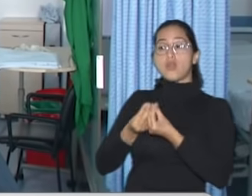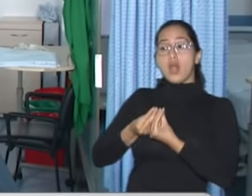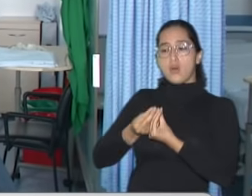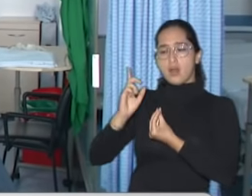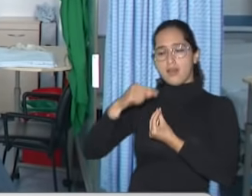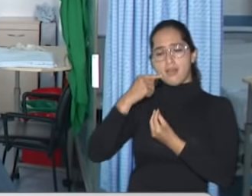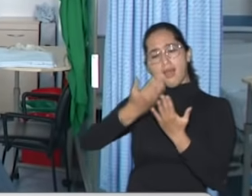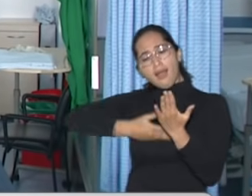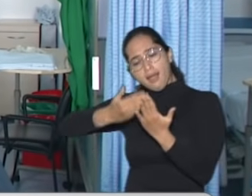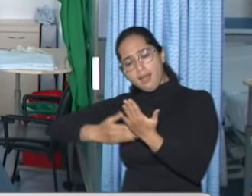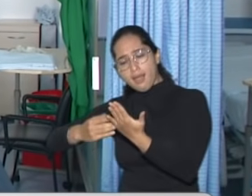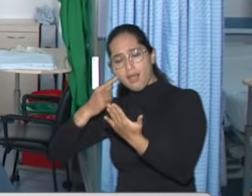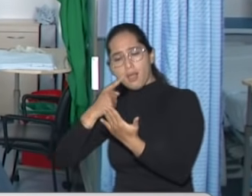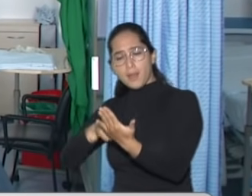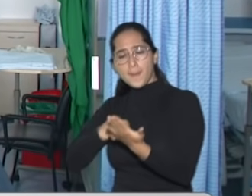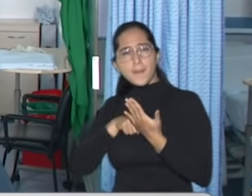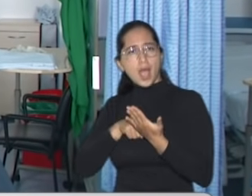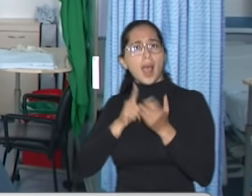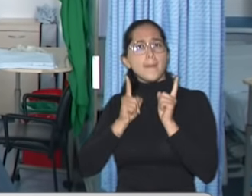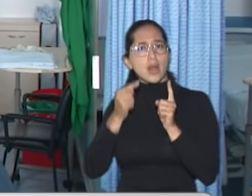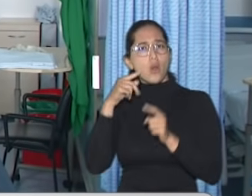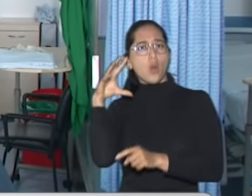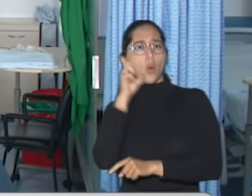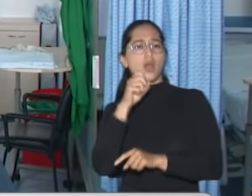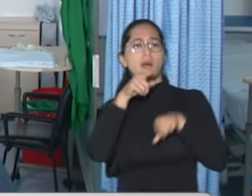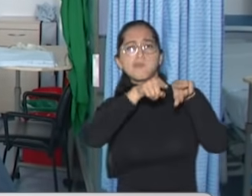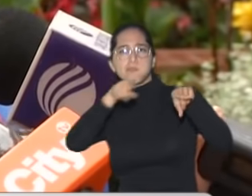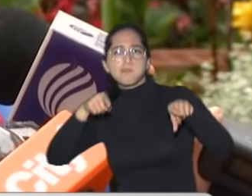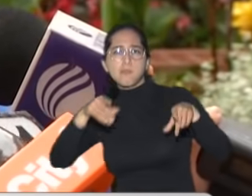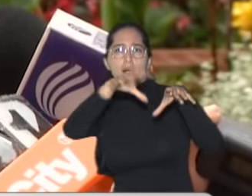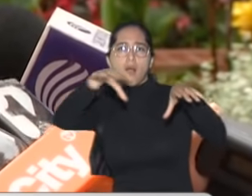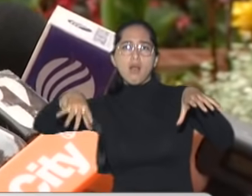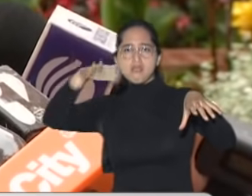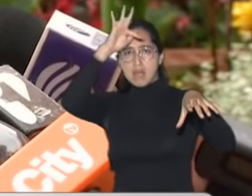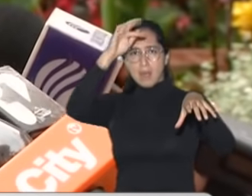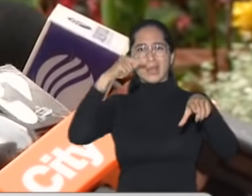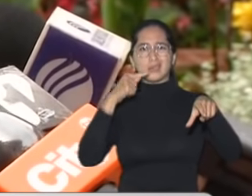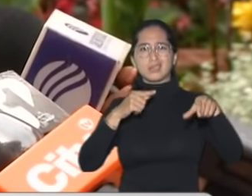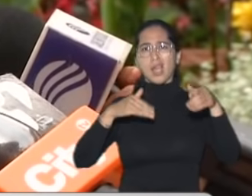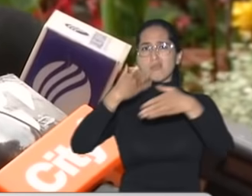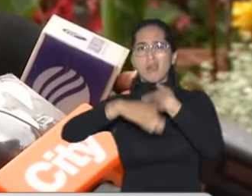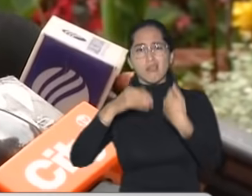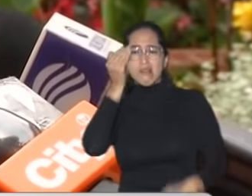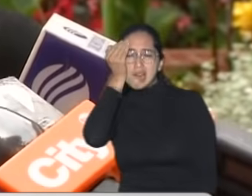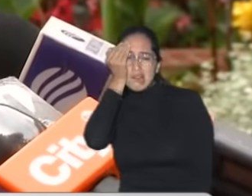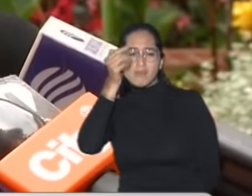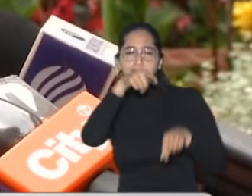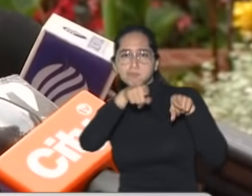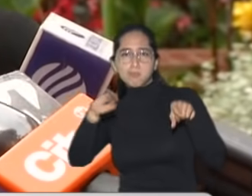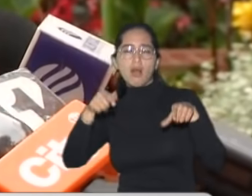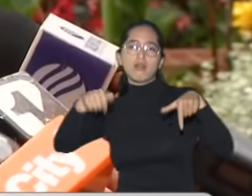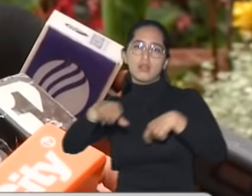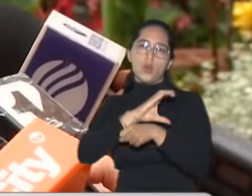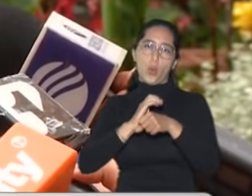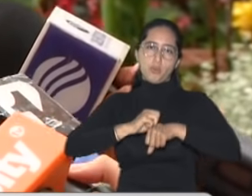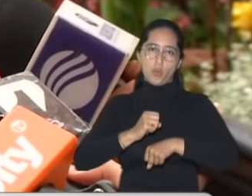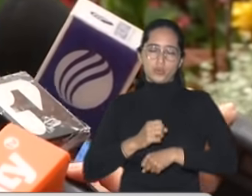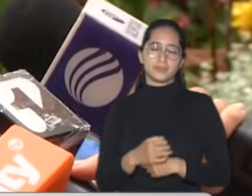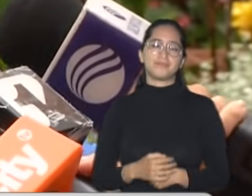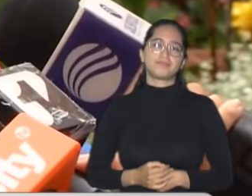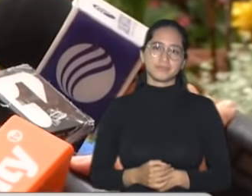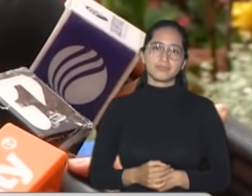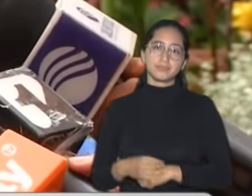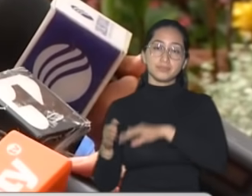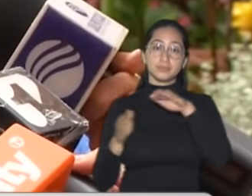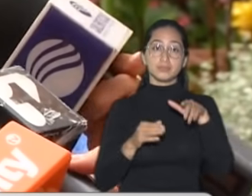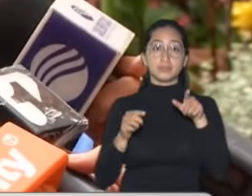resaltó varios puntos de la atención en los centros hospitalarios de la capital. Evaluamos cada una de las